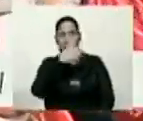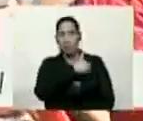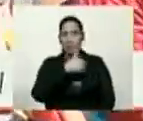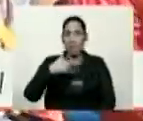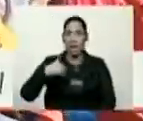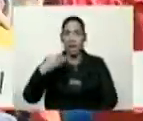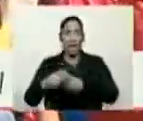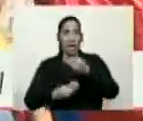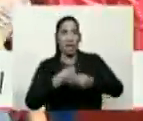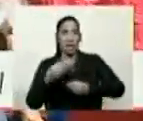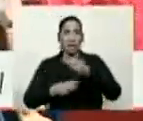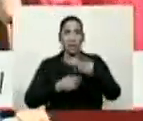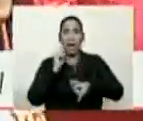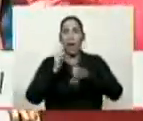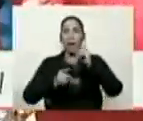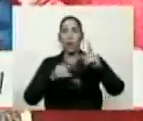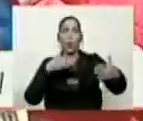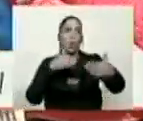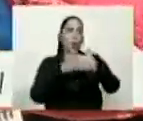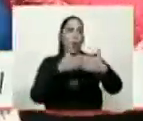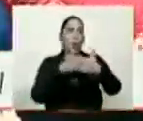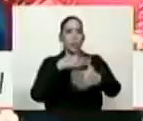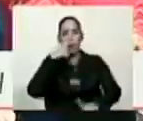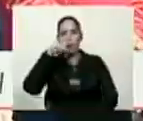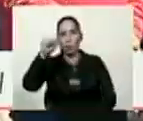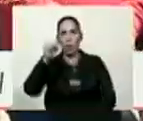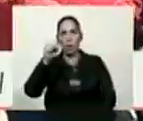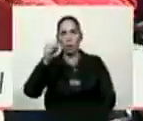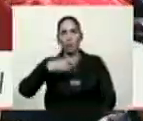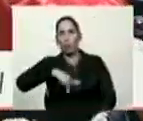Nicolás, ¿qué vamos a hacer nosotros? Para la calle.